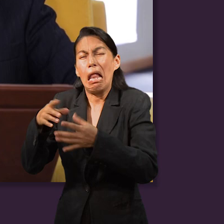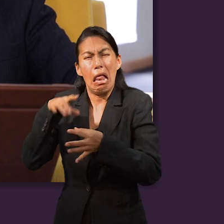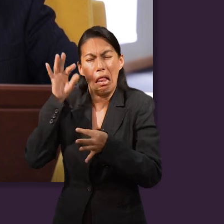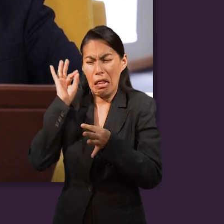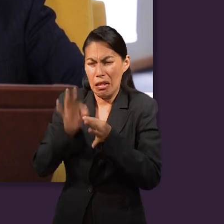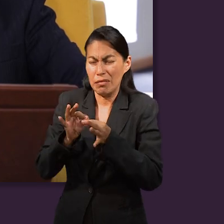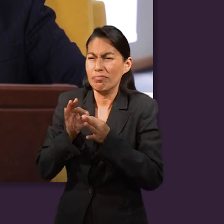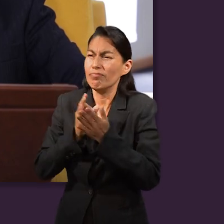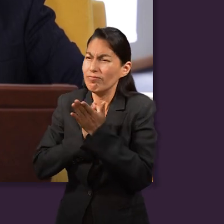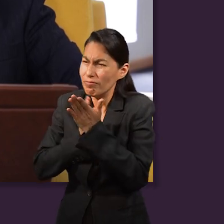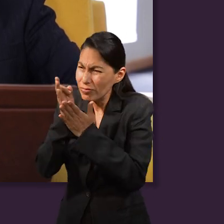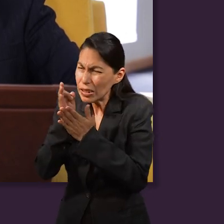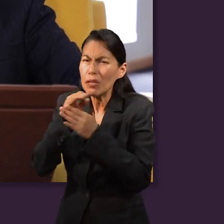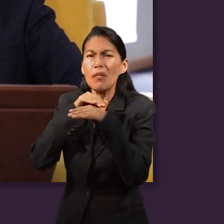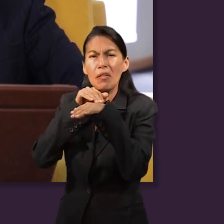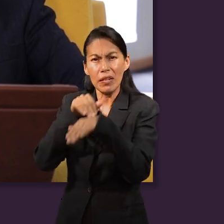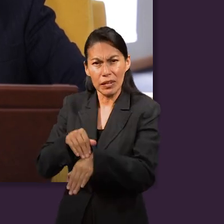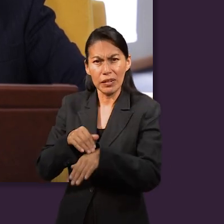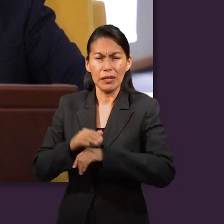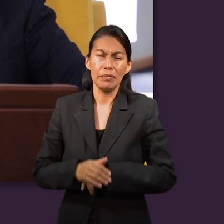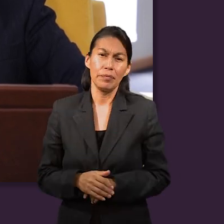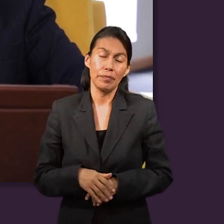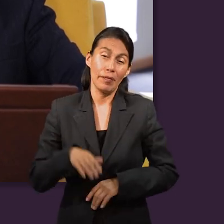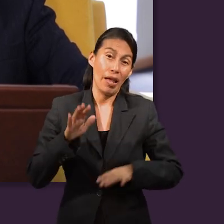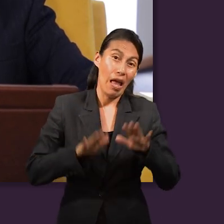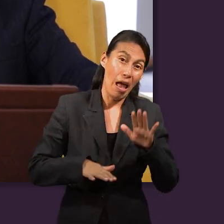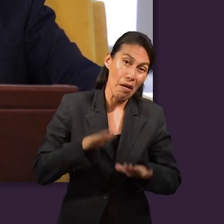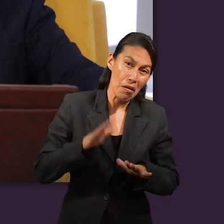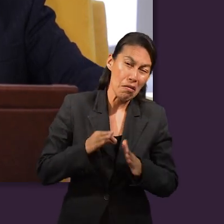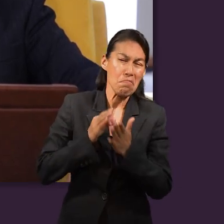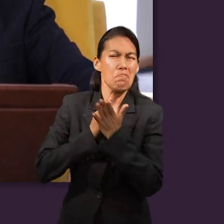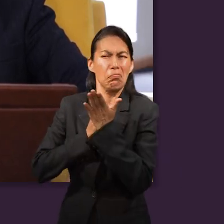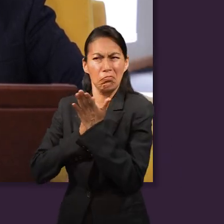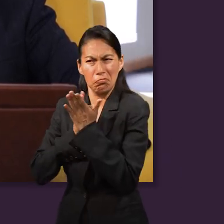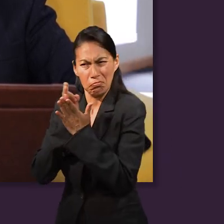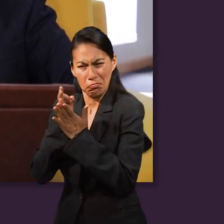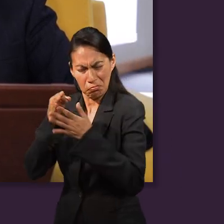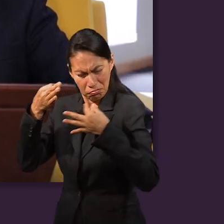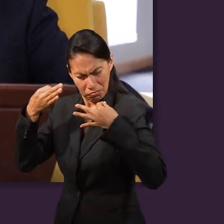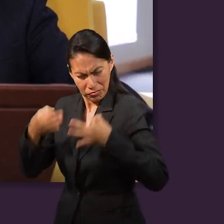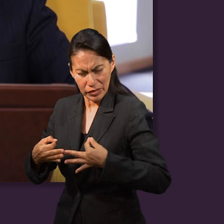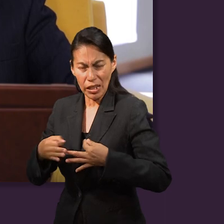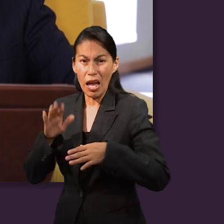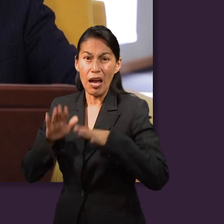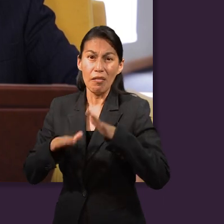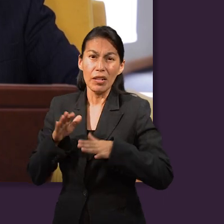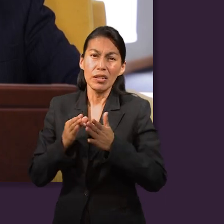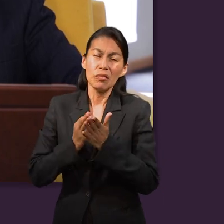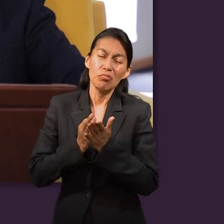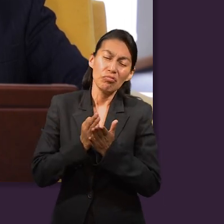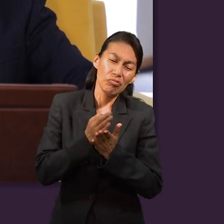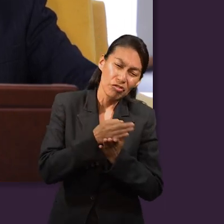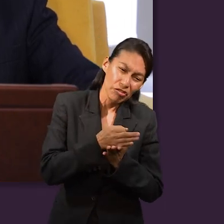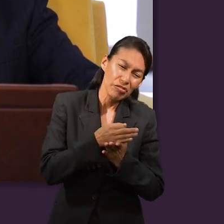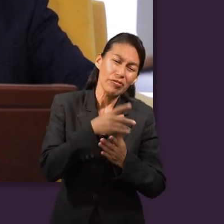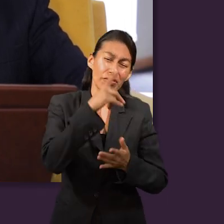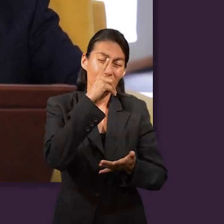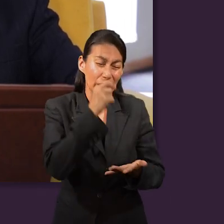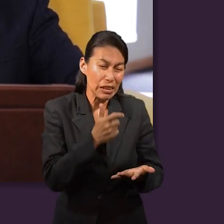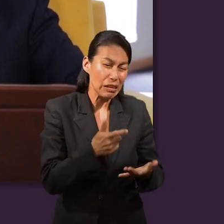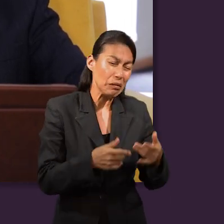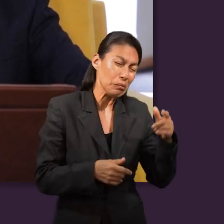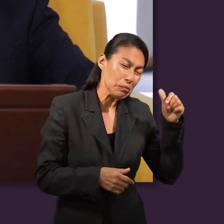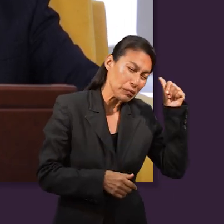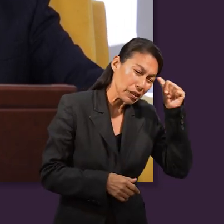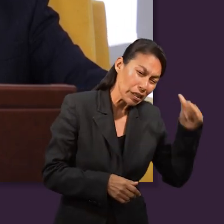estuvieron dispuestos a caminar en lo que le decía algunas veces caminaban sin ningún problema